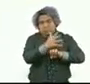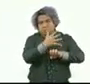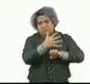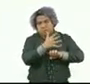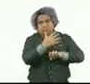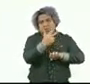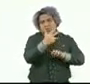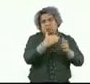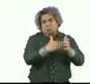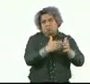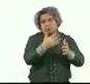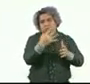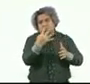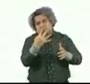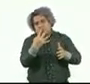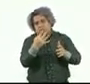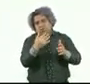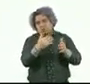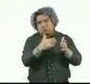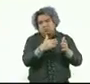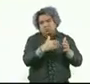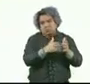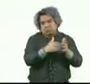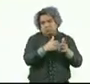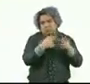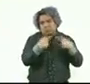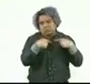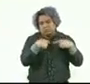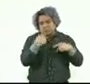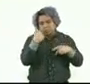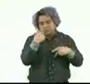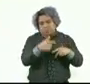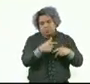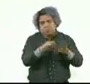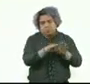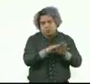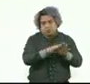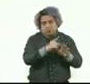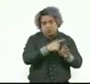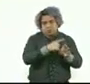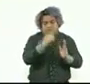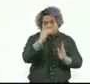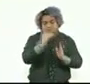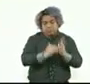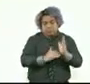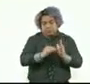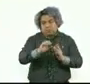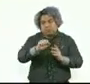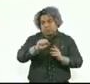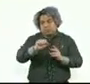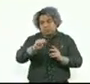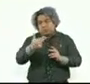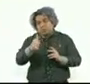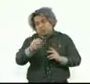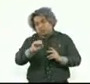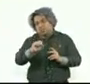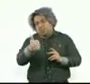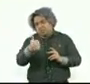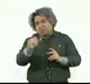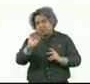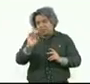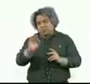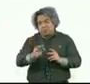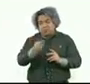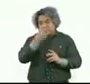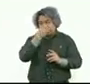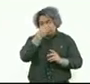nosotros, 8.4 millones de personas, con un porcentaje de vacunados con esquema completo adultos de 86%, llegó a